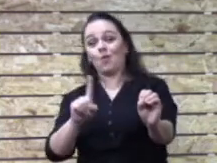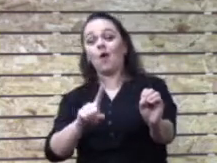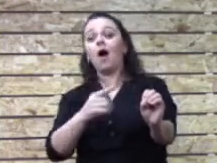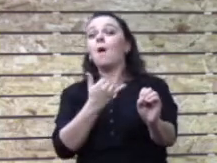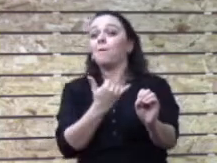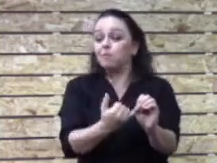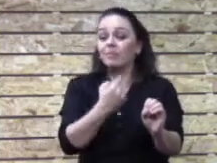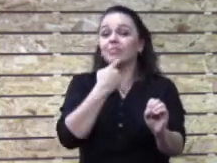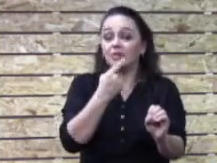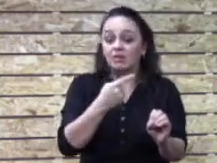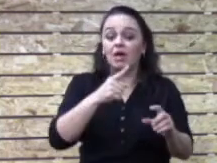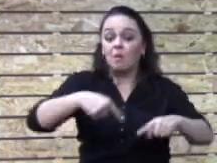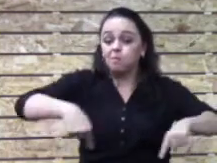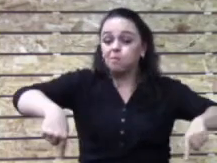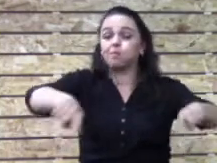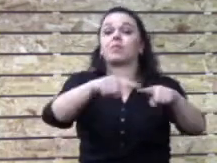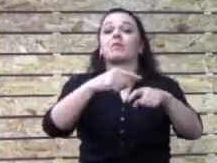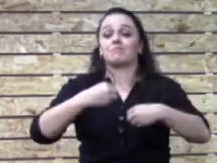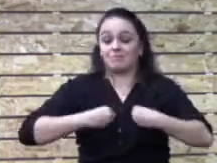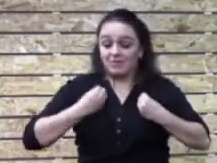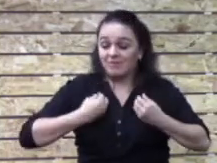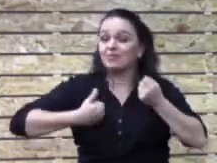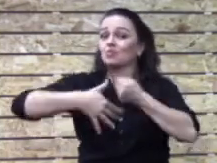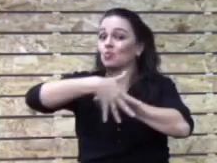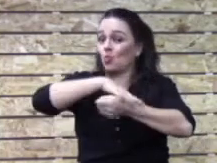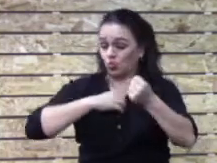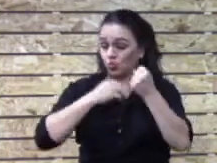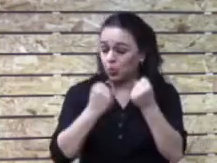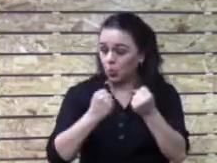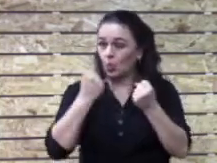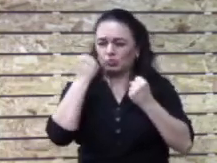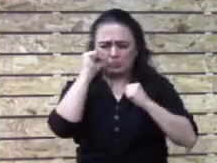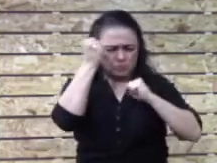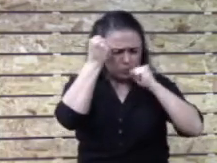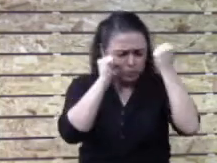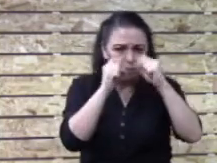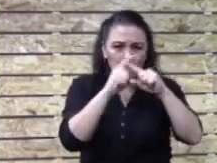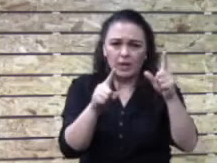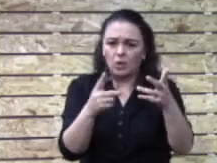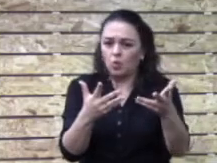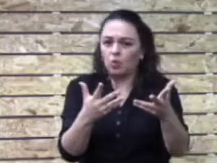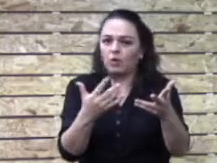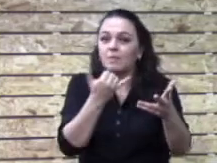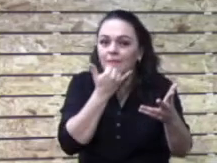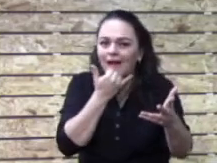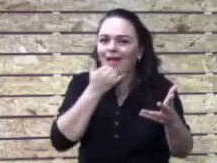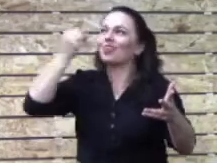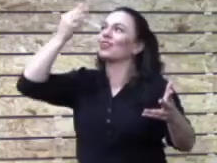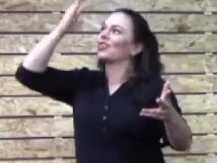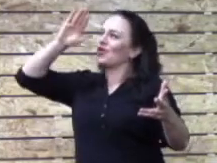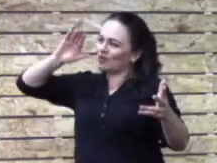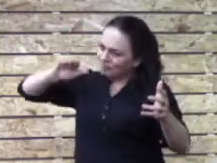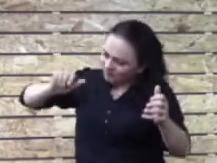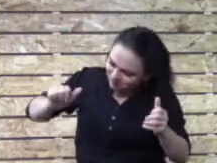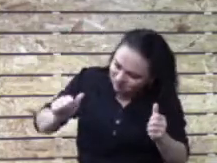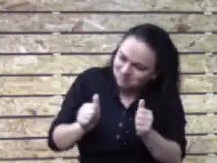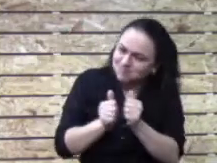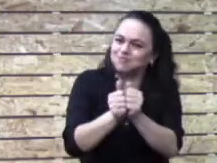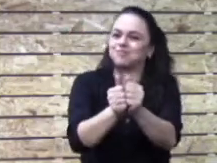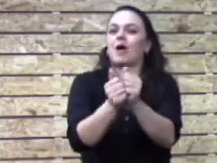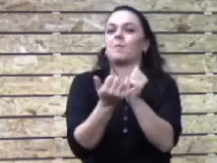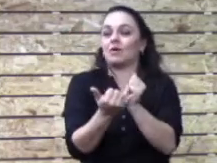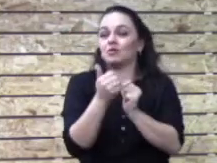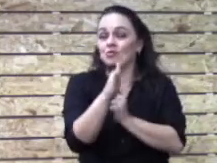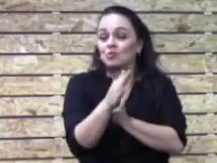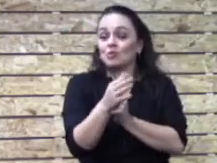mundo tendrá aflicción. ¿Cuál es la diferencia? El Señor estará con él. Y usted me va a decir, sí, sí, sí, pero el verso 15 también dice,